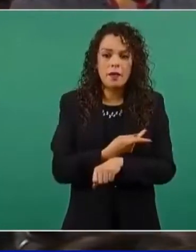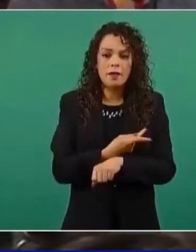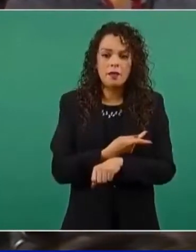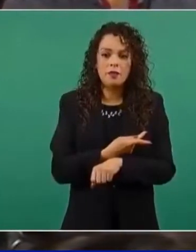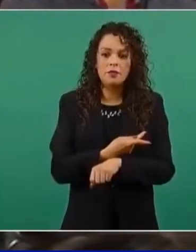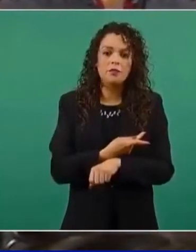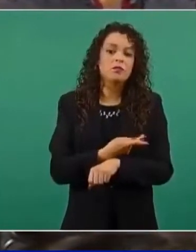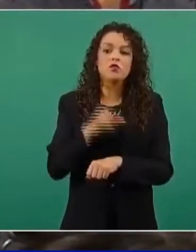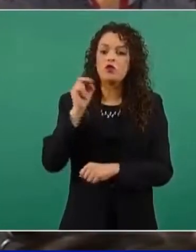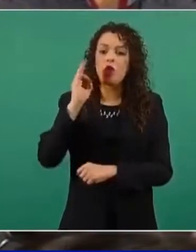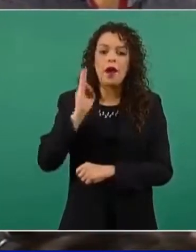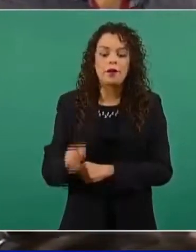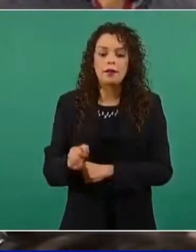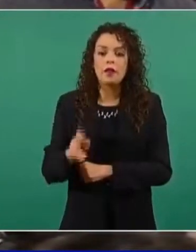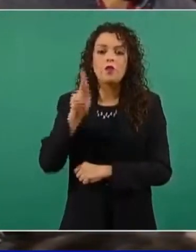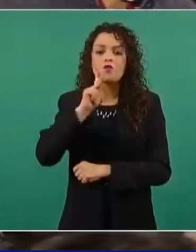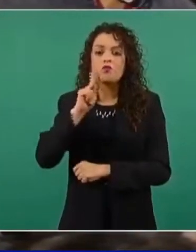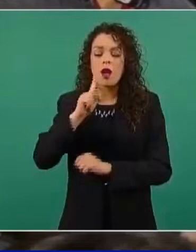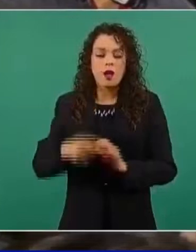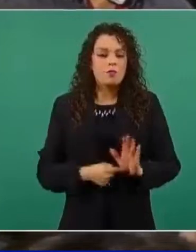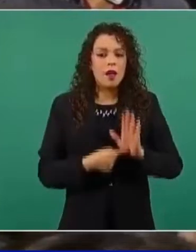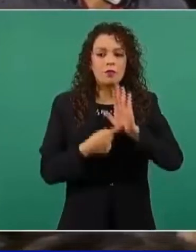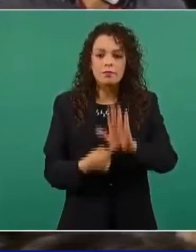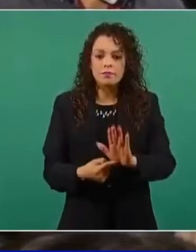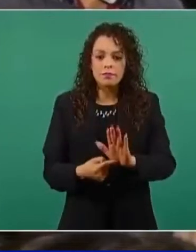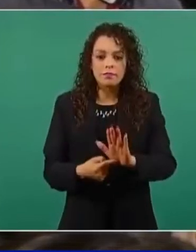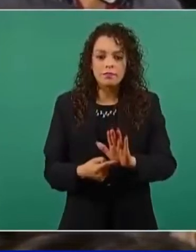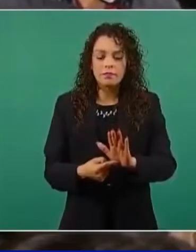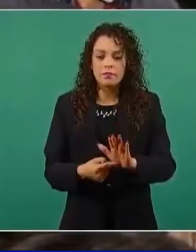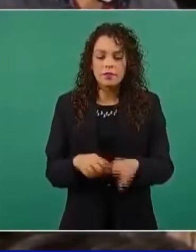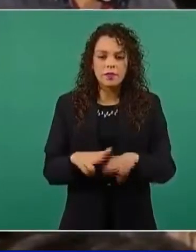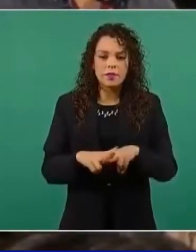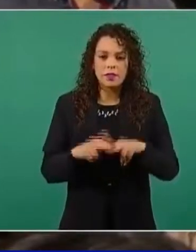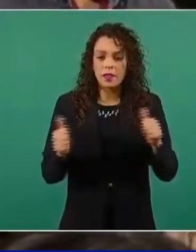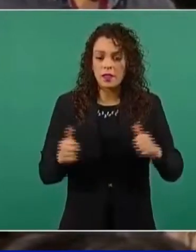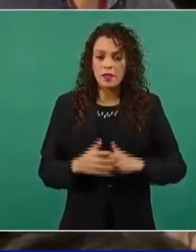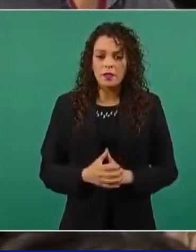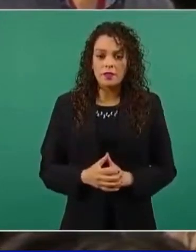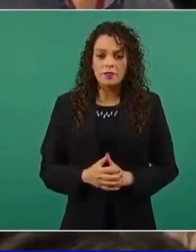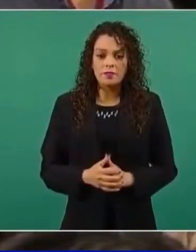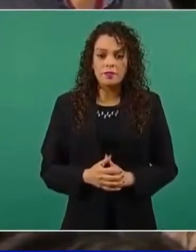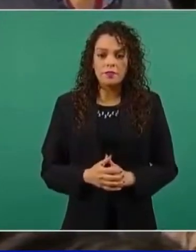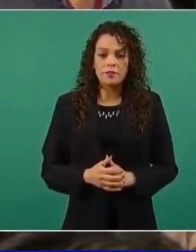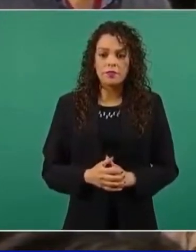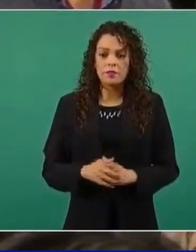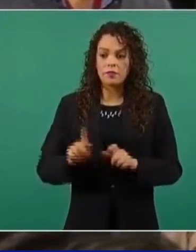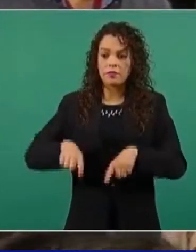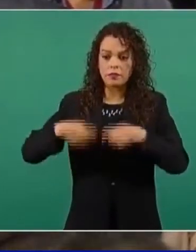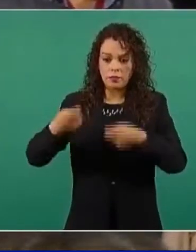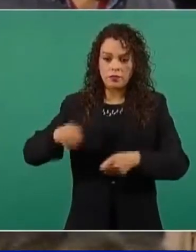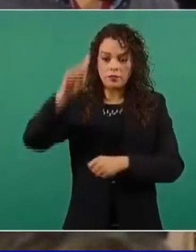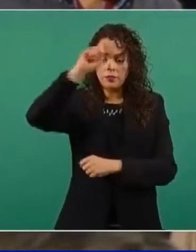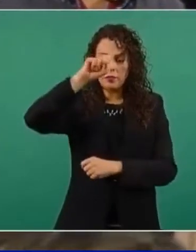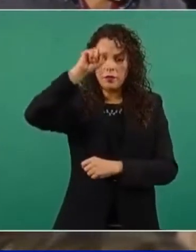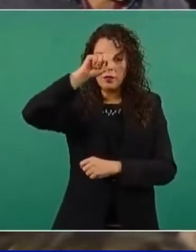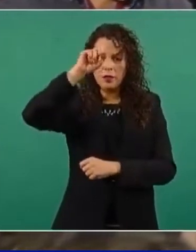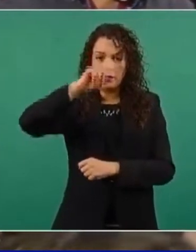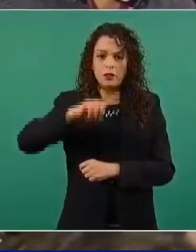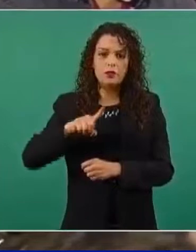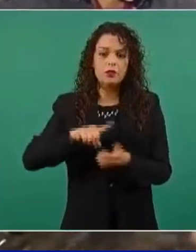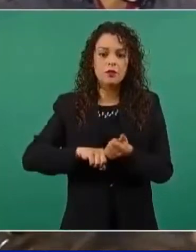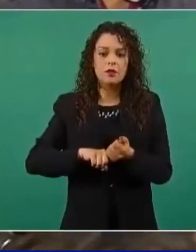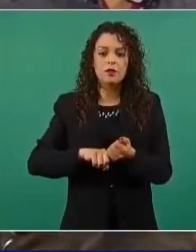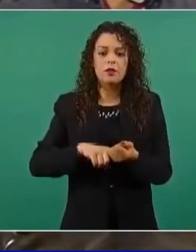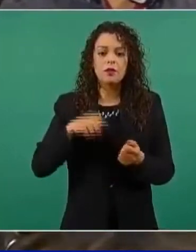presentar pruebas, no pudo solicitar actos de investigación, se le nombró una asesora victimal de la Comisión